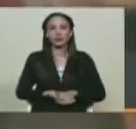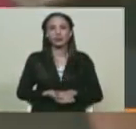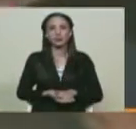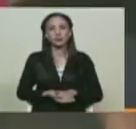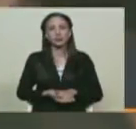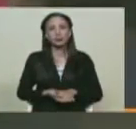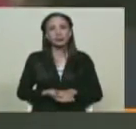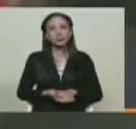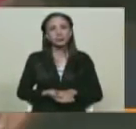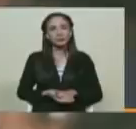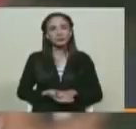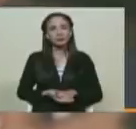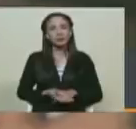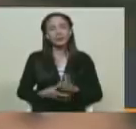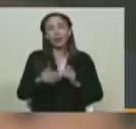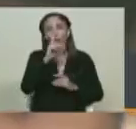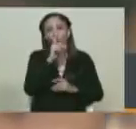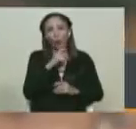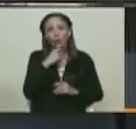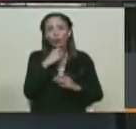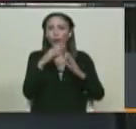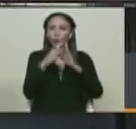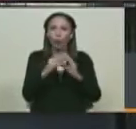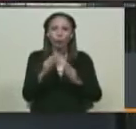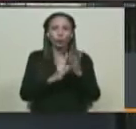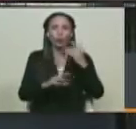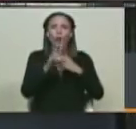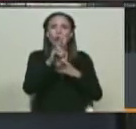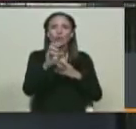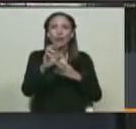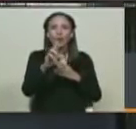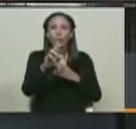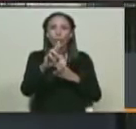con el código y la aplicación BQR.